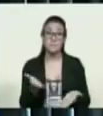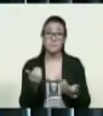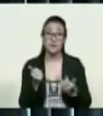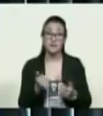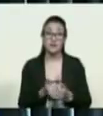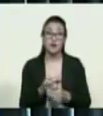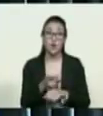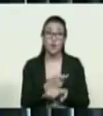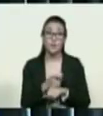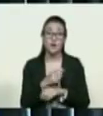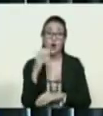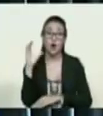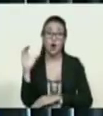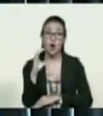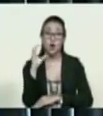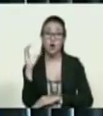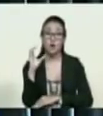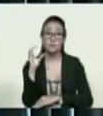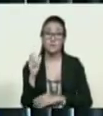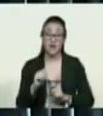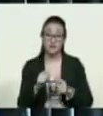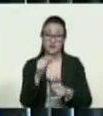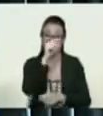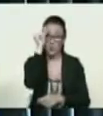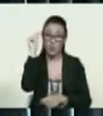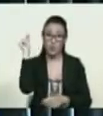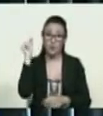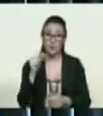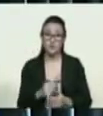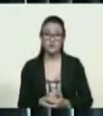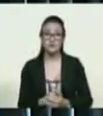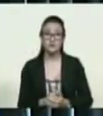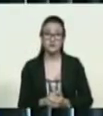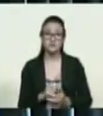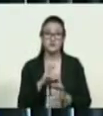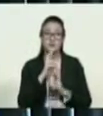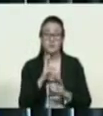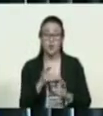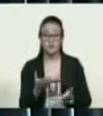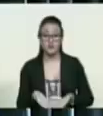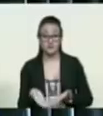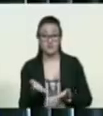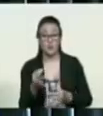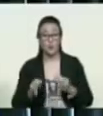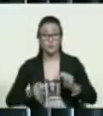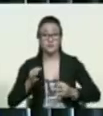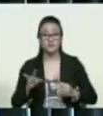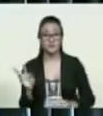al gobierno de Colombia que entregue a Julio Borges para que responda ante la justicia venezolana.